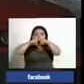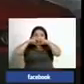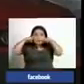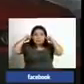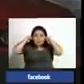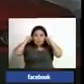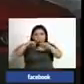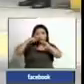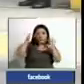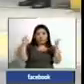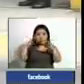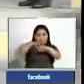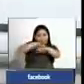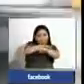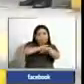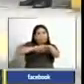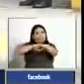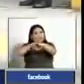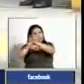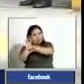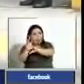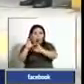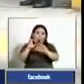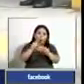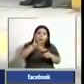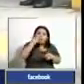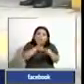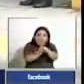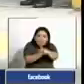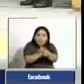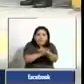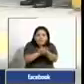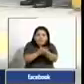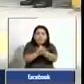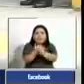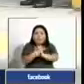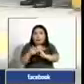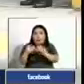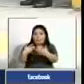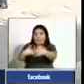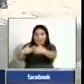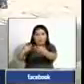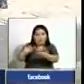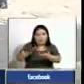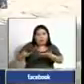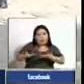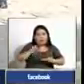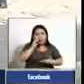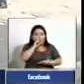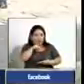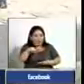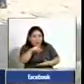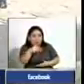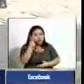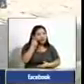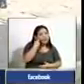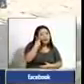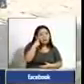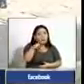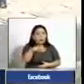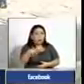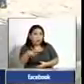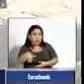mascarillas, guantes o alcohol en gel de parte de las empresas para las que laboran. Estas personas se encargan de la seguridad